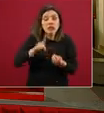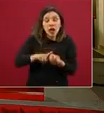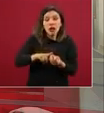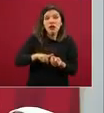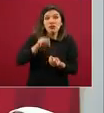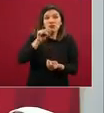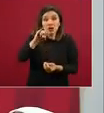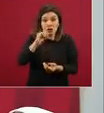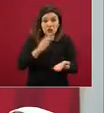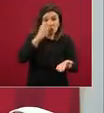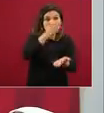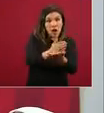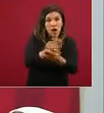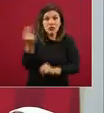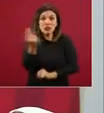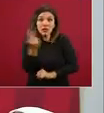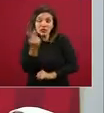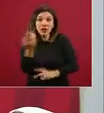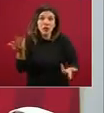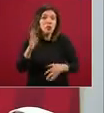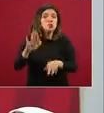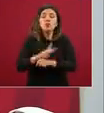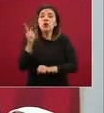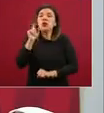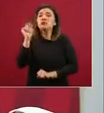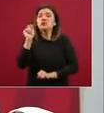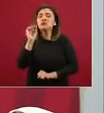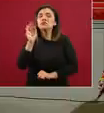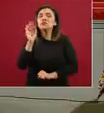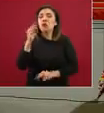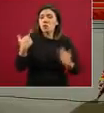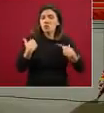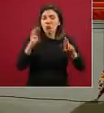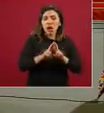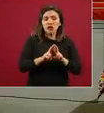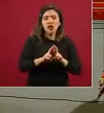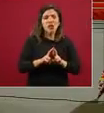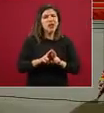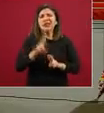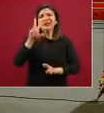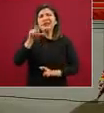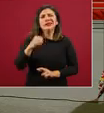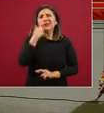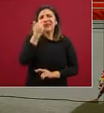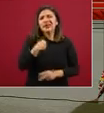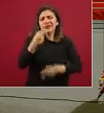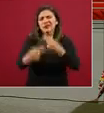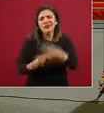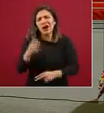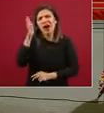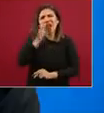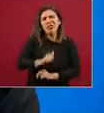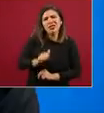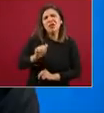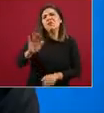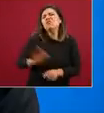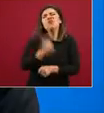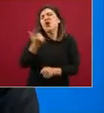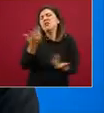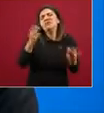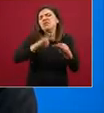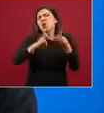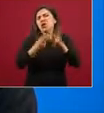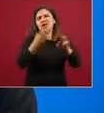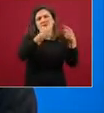es quien acude, ya que si alguna maestra o maestro no desea participar por cualquier